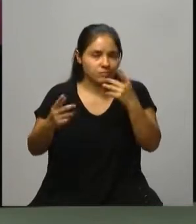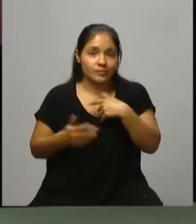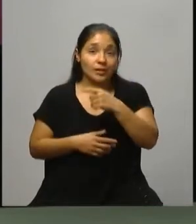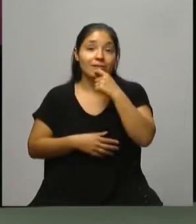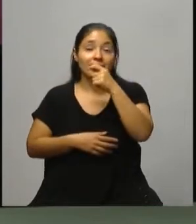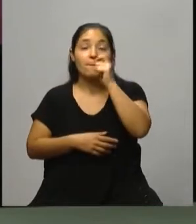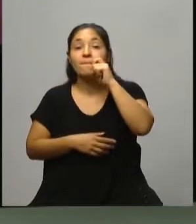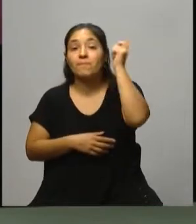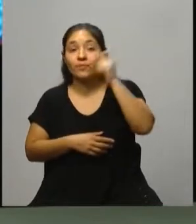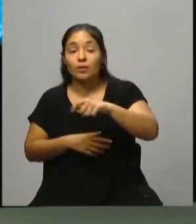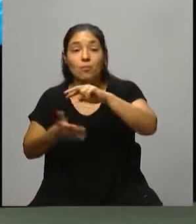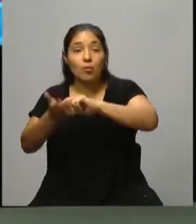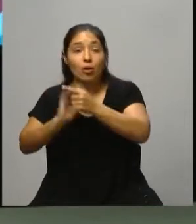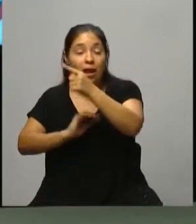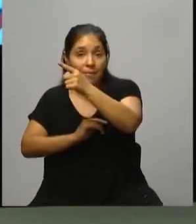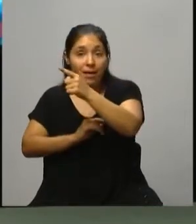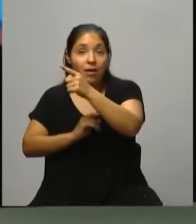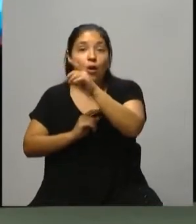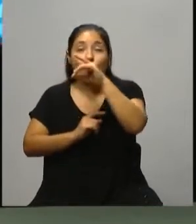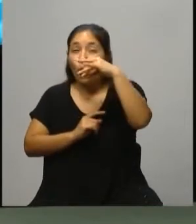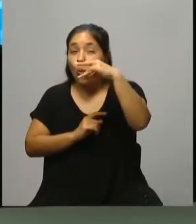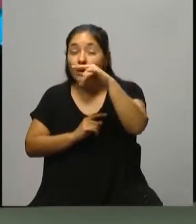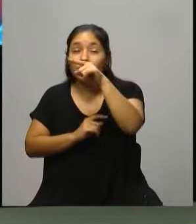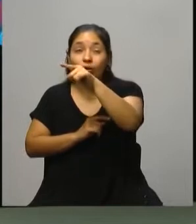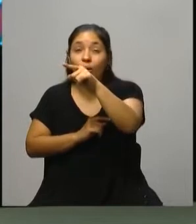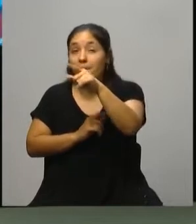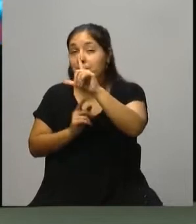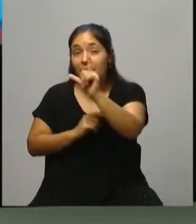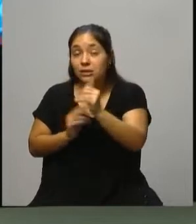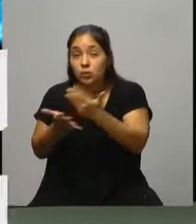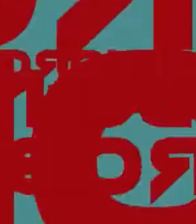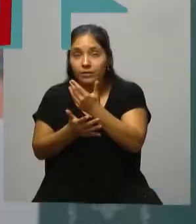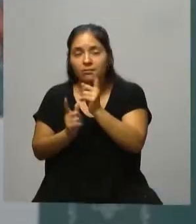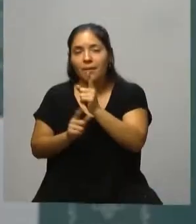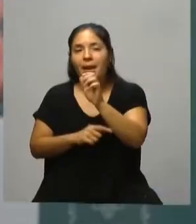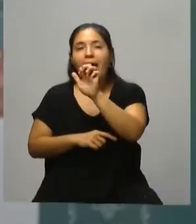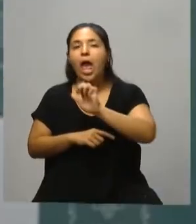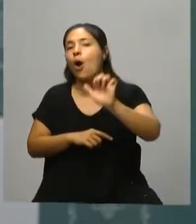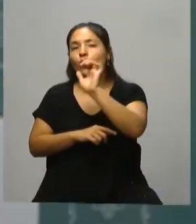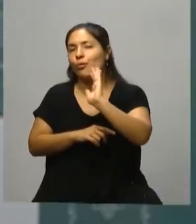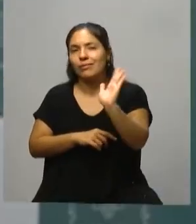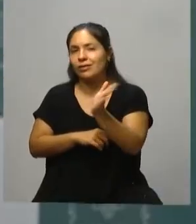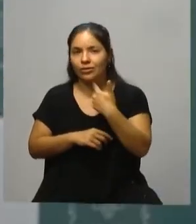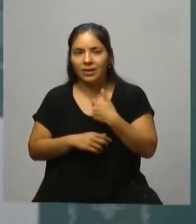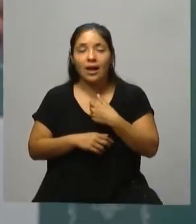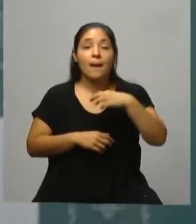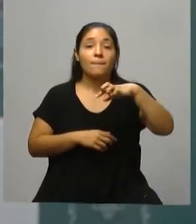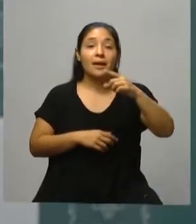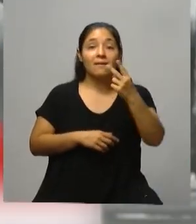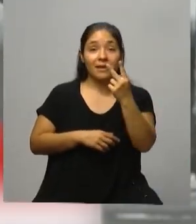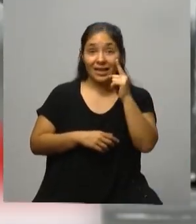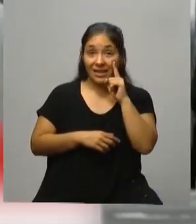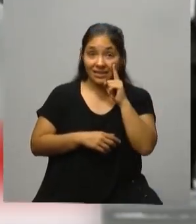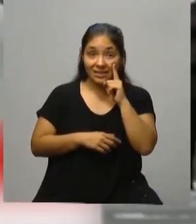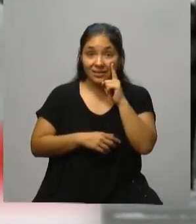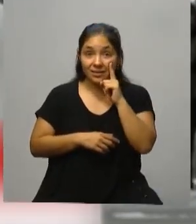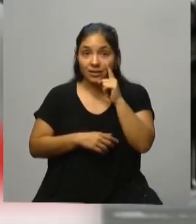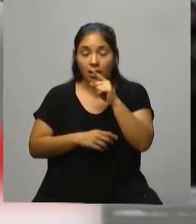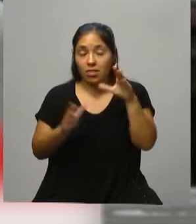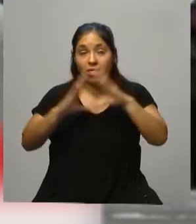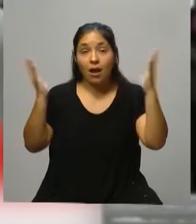como gestora, ¿no? De hacer este tipo de actividades tan importantes para la provincia como es la vendimia. Y el otro candidato es